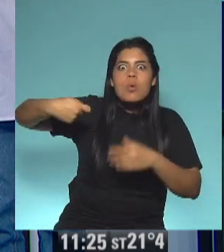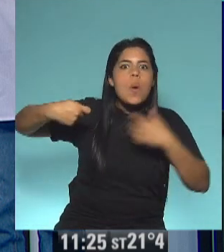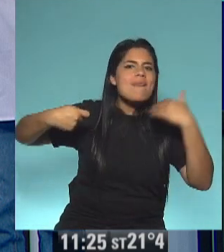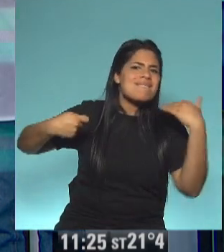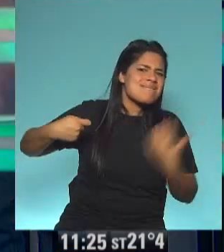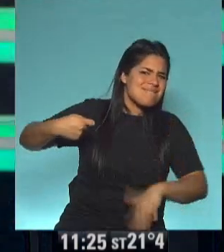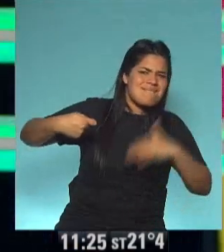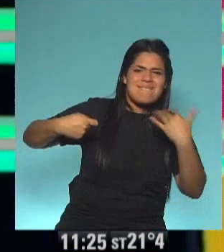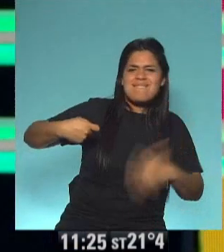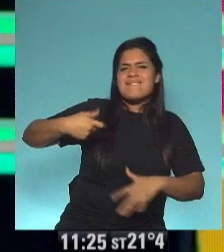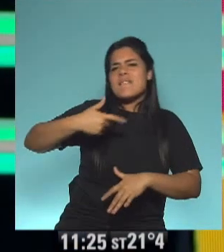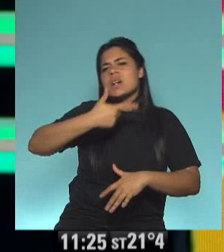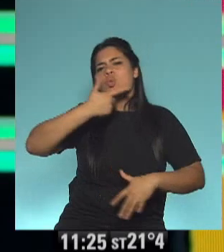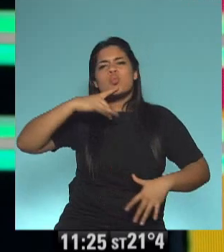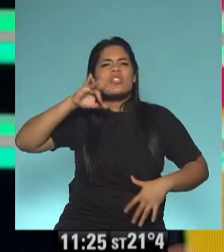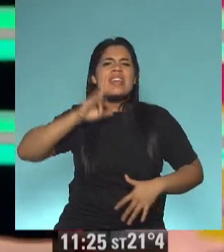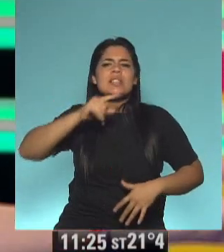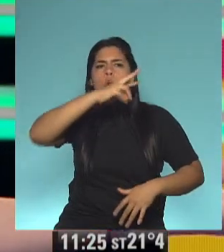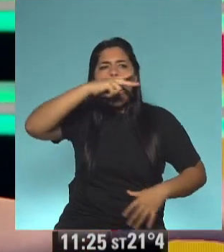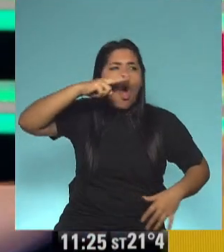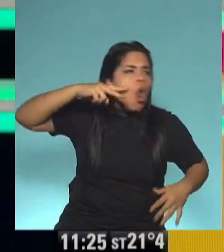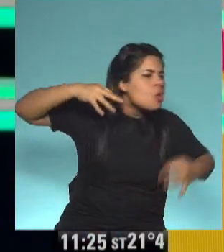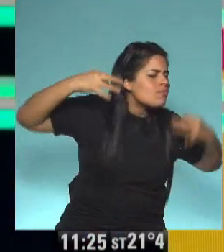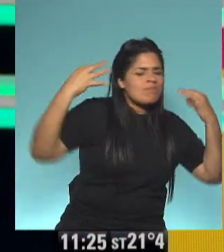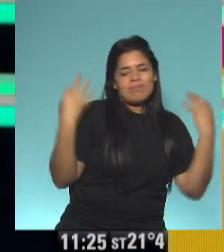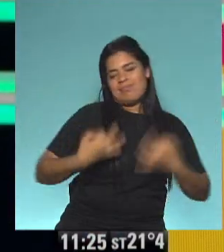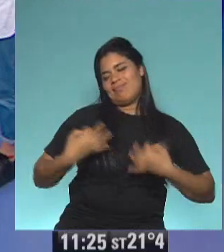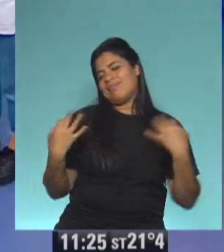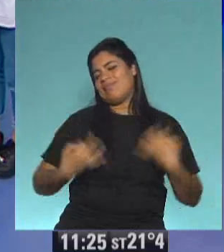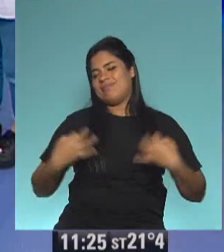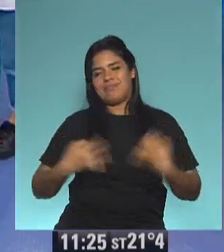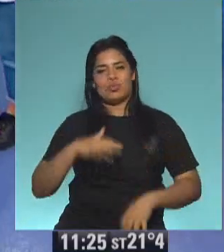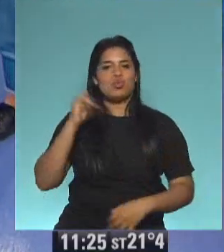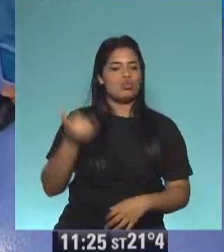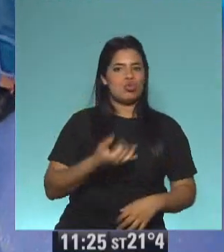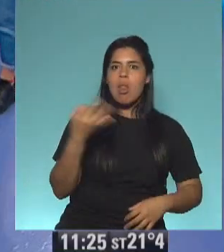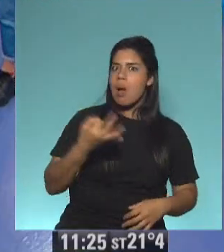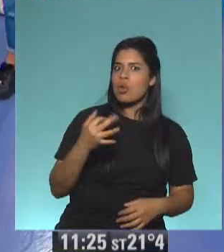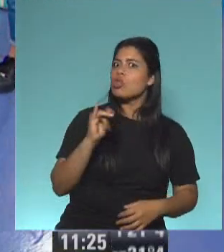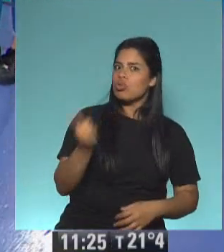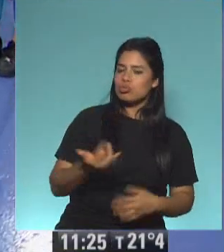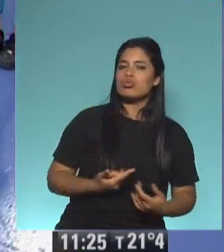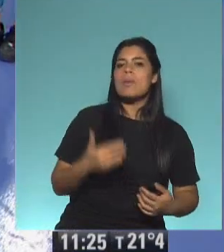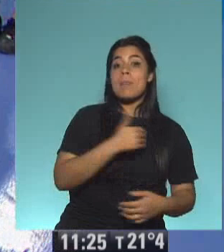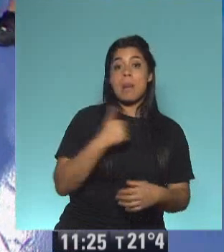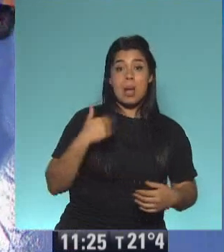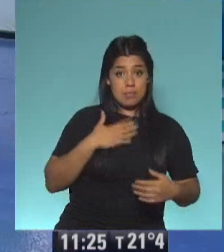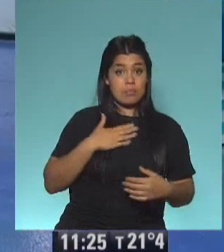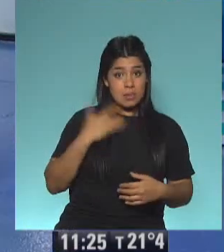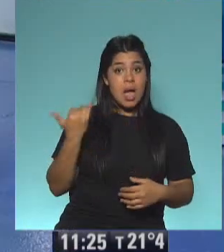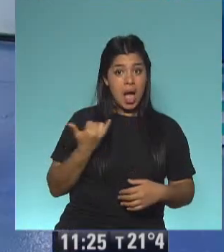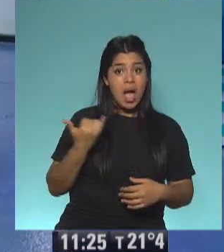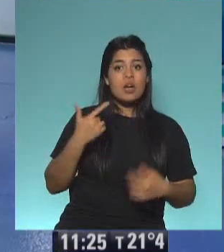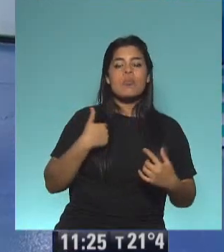Qué rico el olor a dulce de leche. Uy, la verdad, también. ¿Vos sabés que mi mamá un tiempo tuvo en casa como